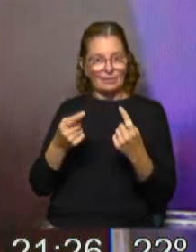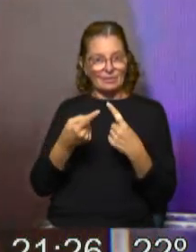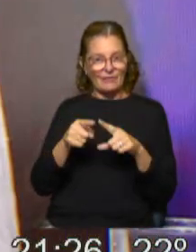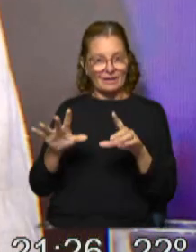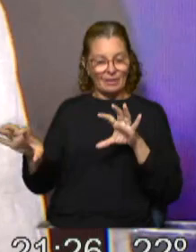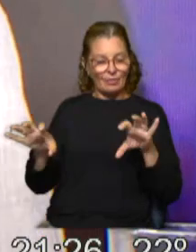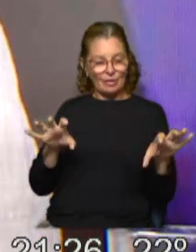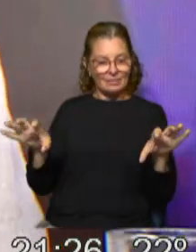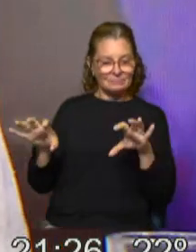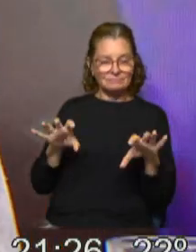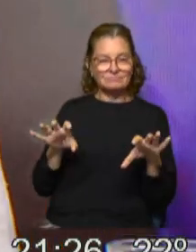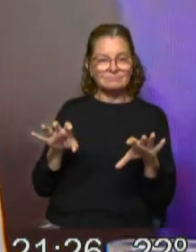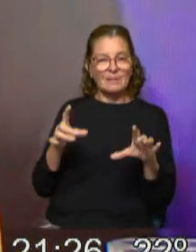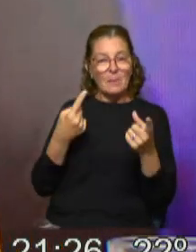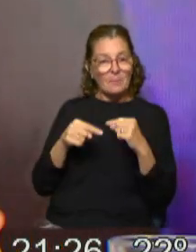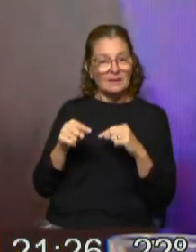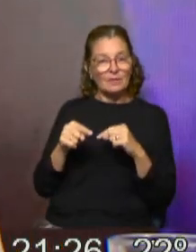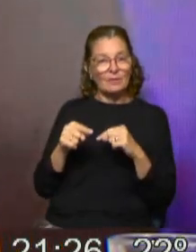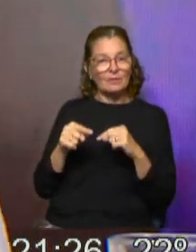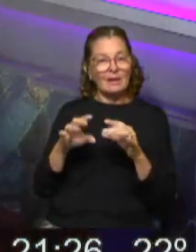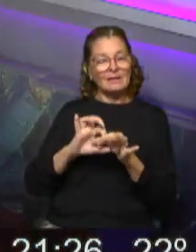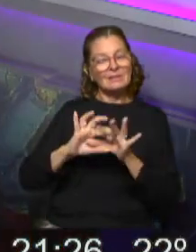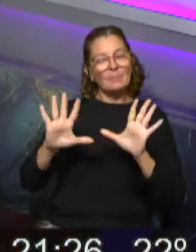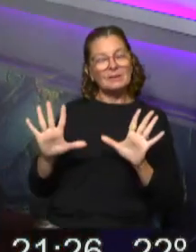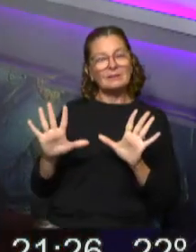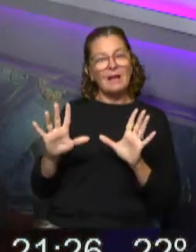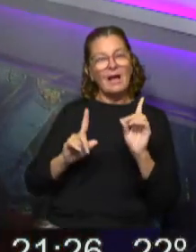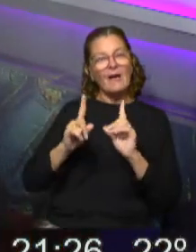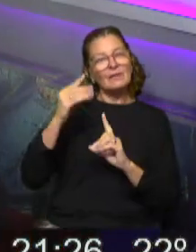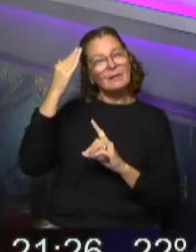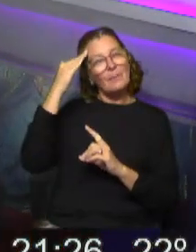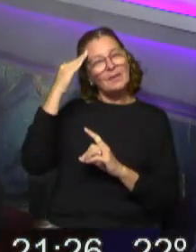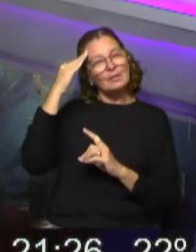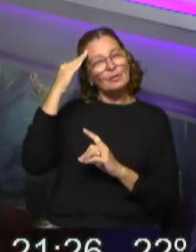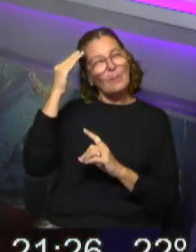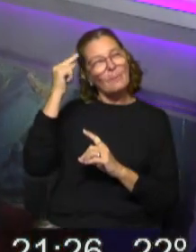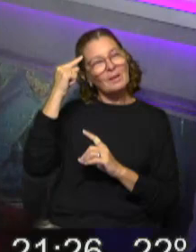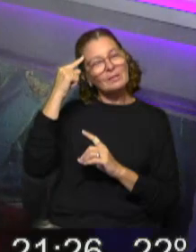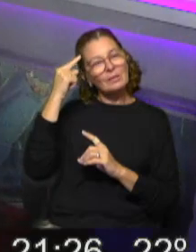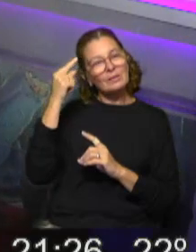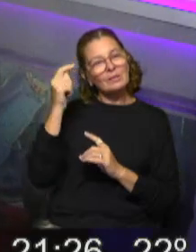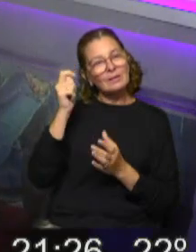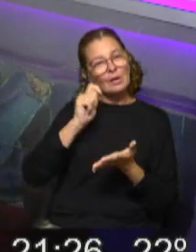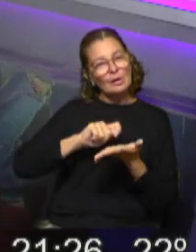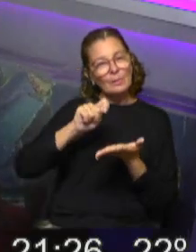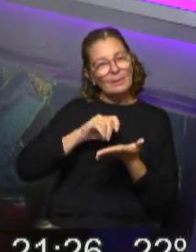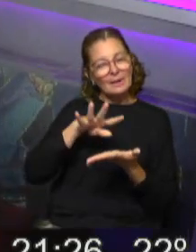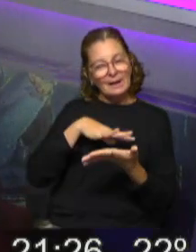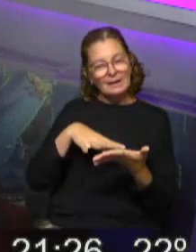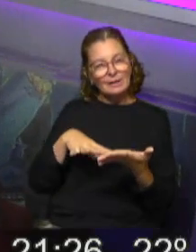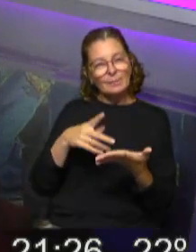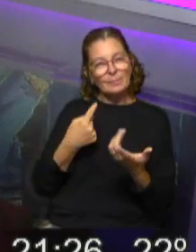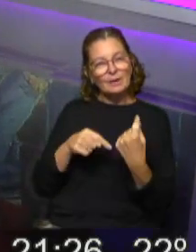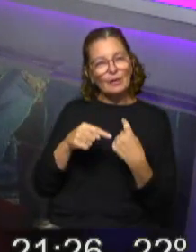que dialogan, pero independientes. ¿Sabes qué? A veces pienso que, no sé, es una novela que se ha leído, pero a veces no sé si